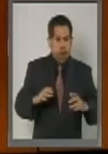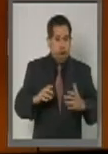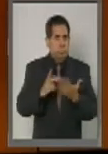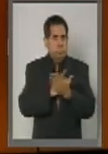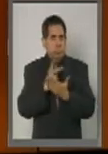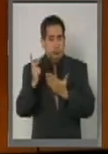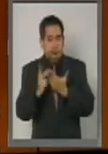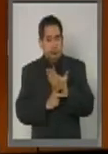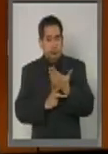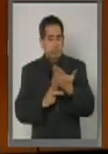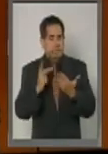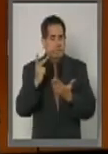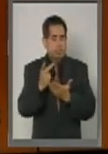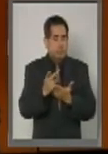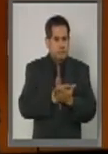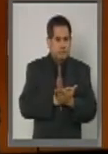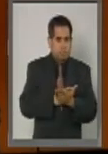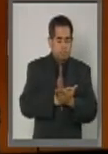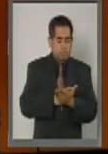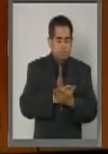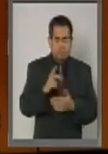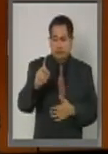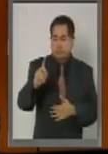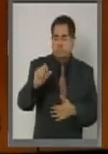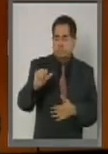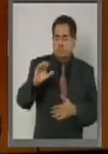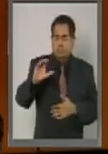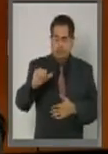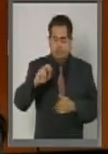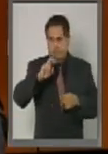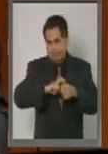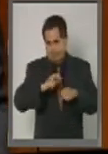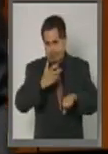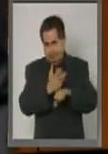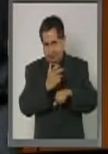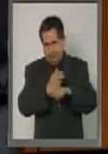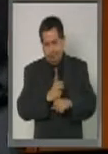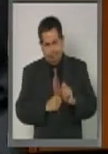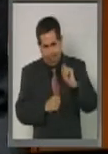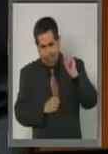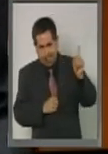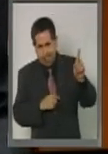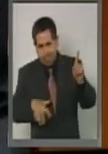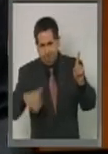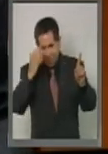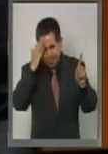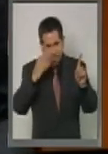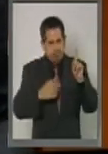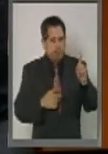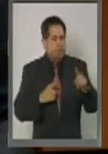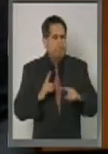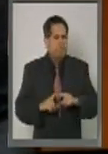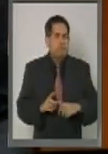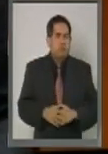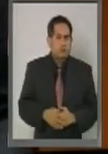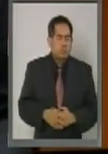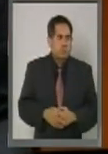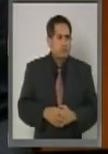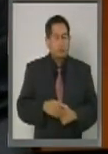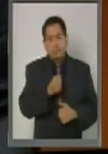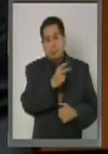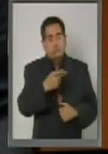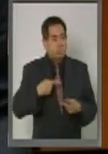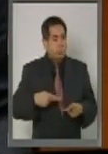programa de acción diferida para los llegados en la infancia, también conocido por sus siglas en inglés como DACA, los llamados